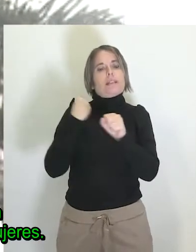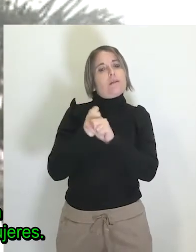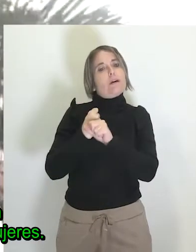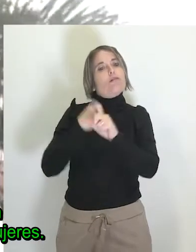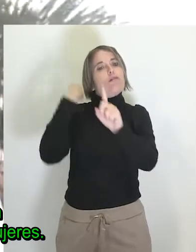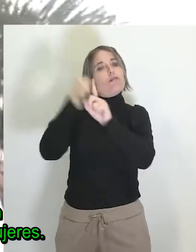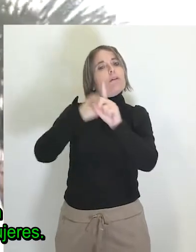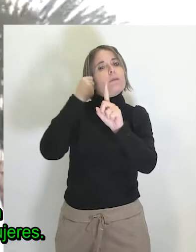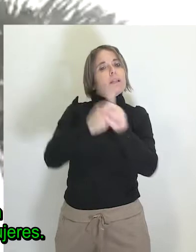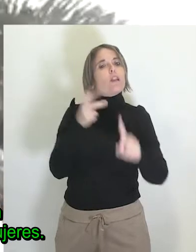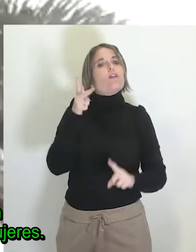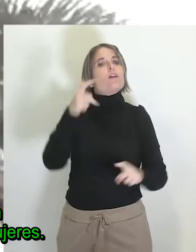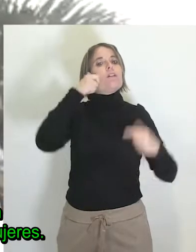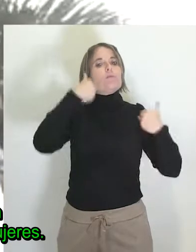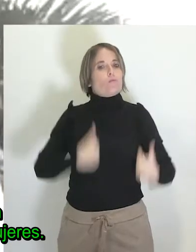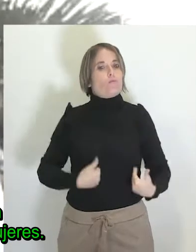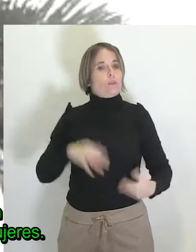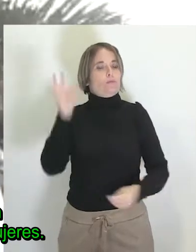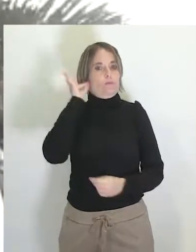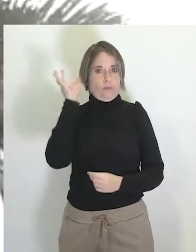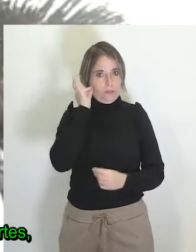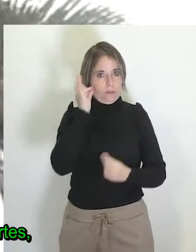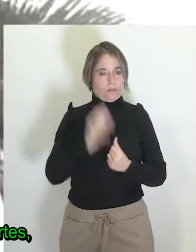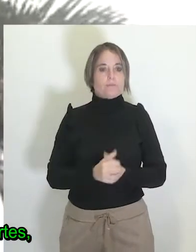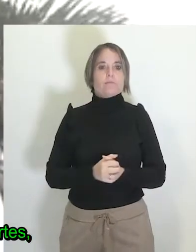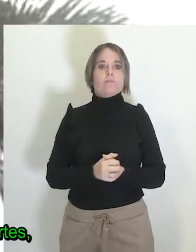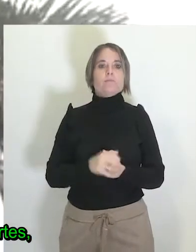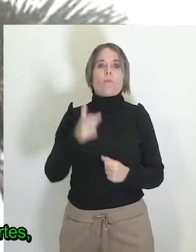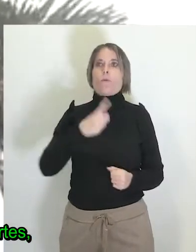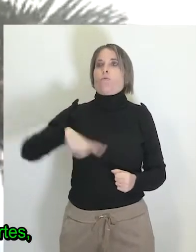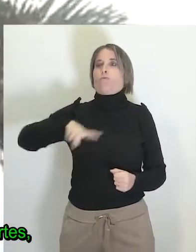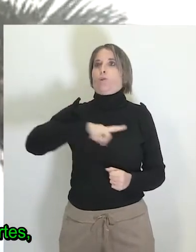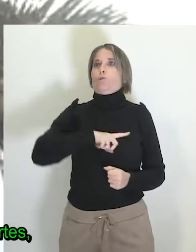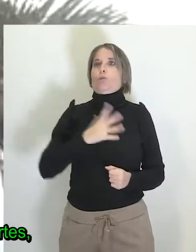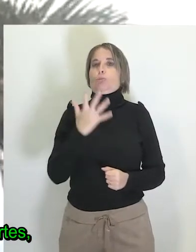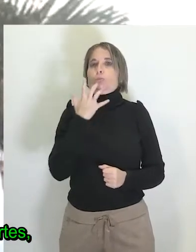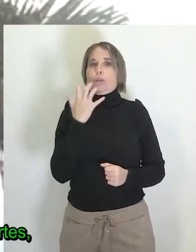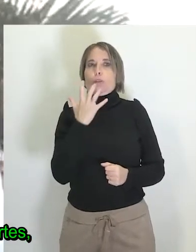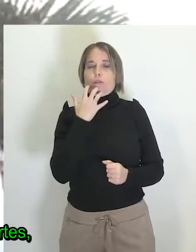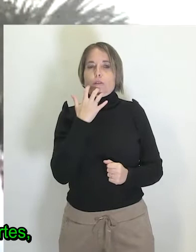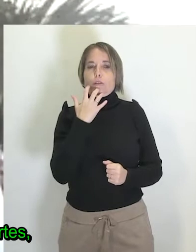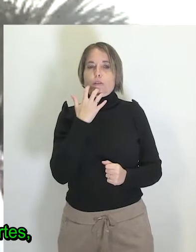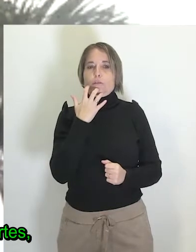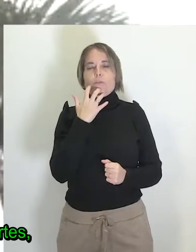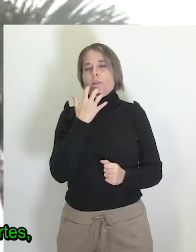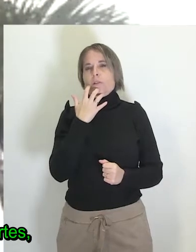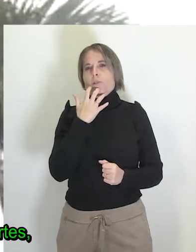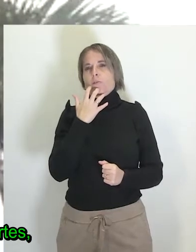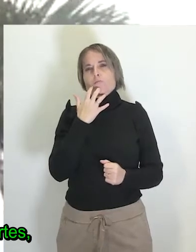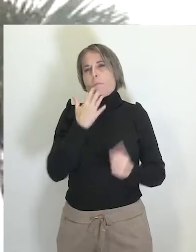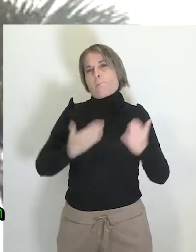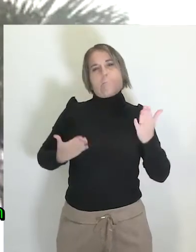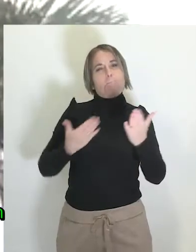de reivindicación de derechos humanos de las mujeres. Teníamos, por ejemplo, una de las demandas